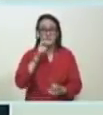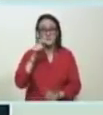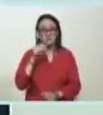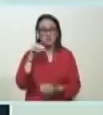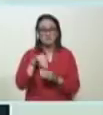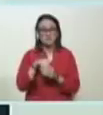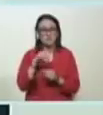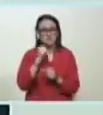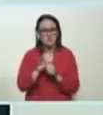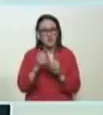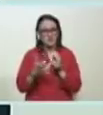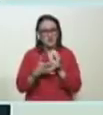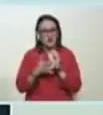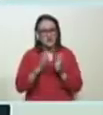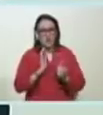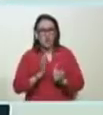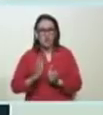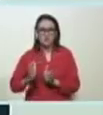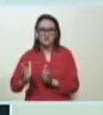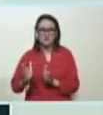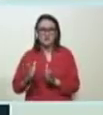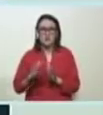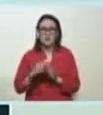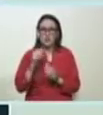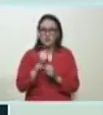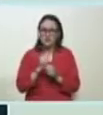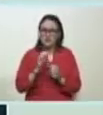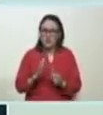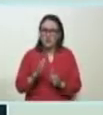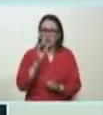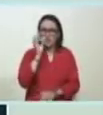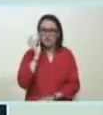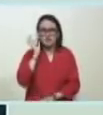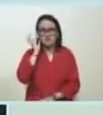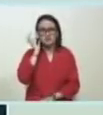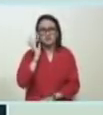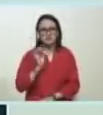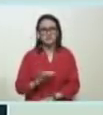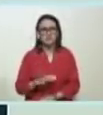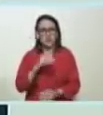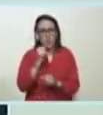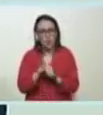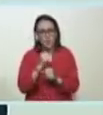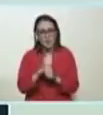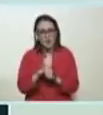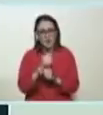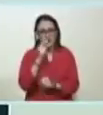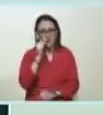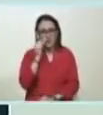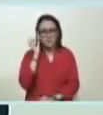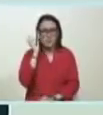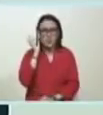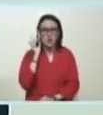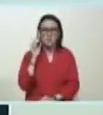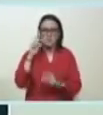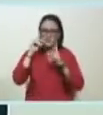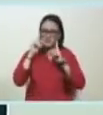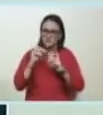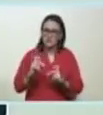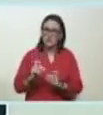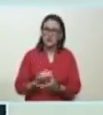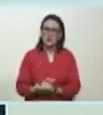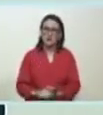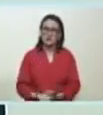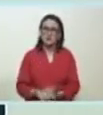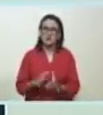personal técnico, organizativo, a todos los trabajadores, trabajadoras, a los obreros, a las obreras, a los profesionales,